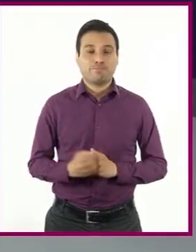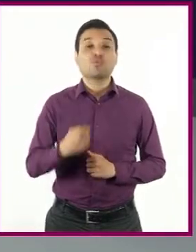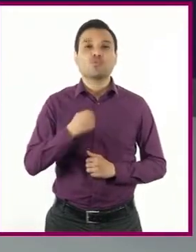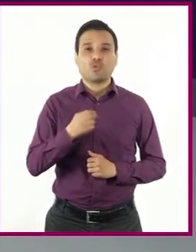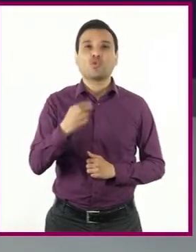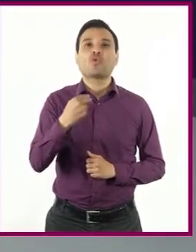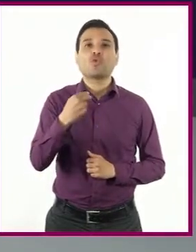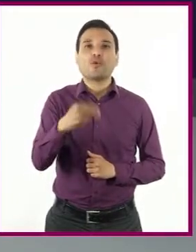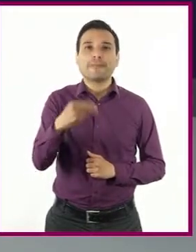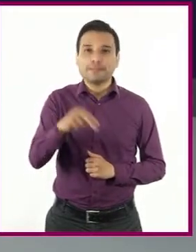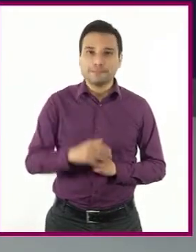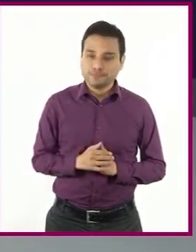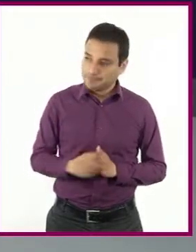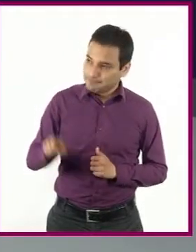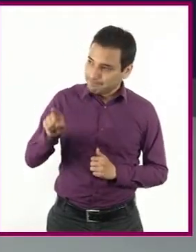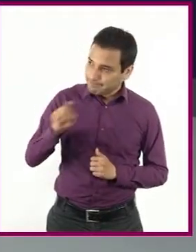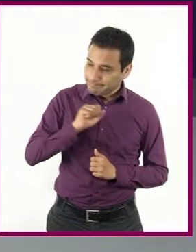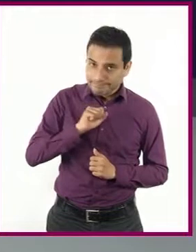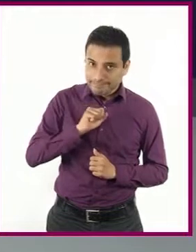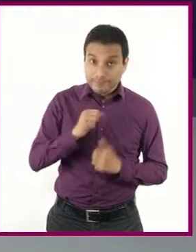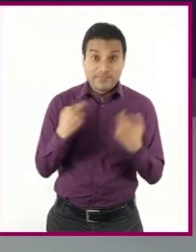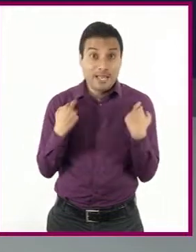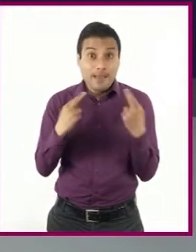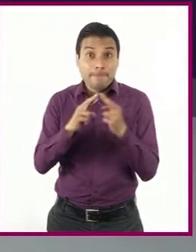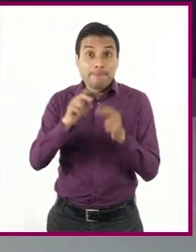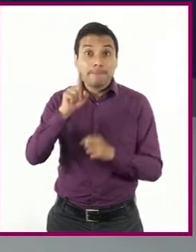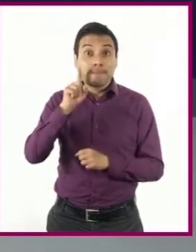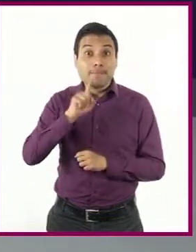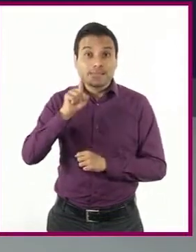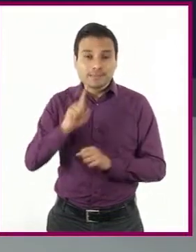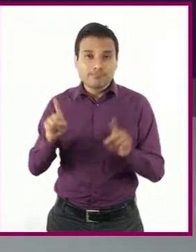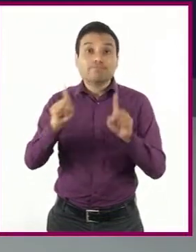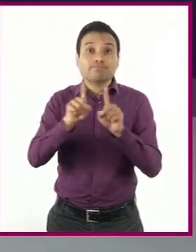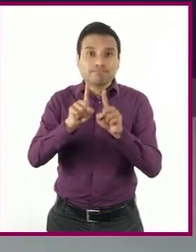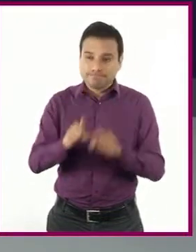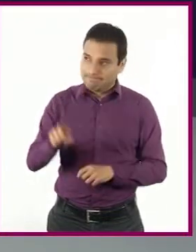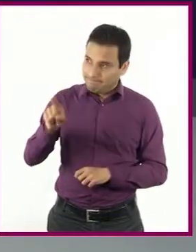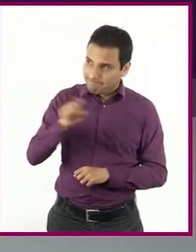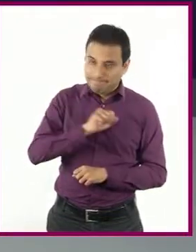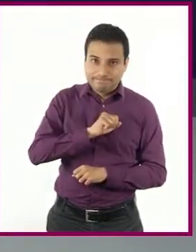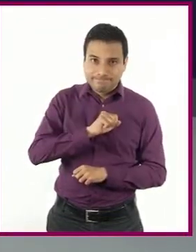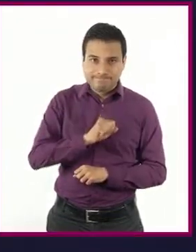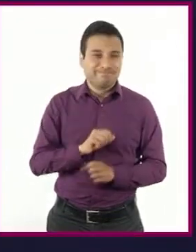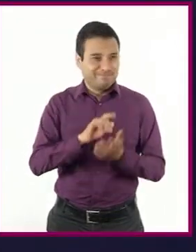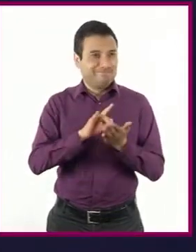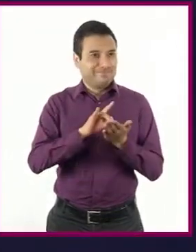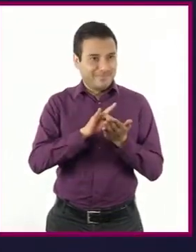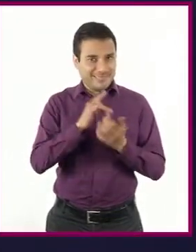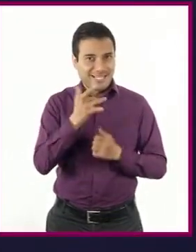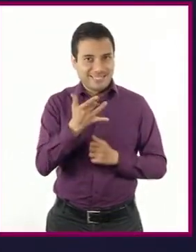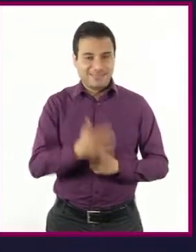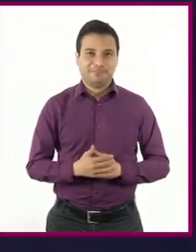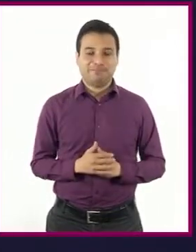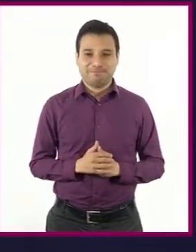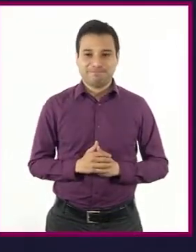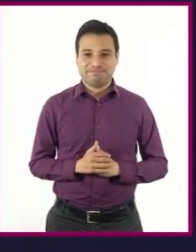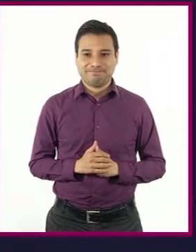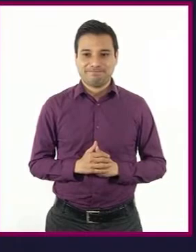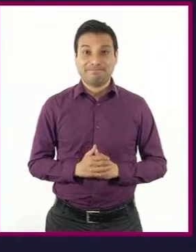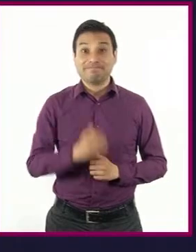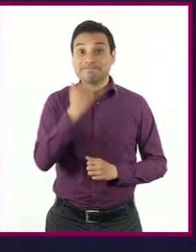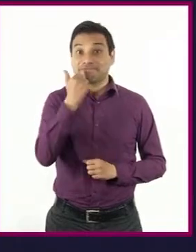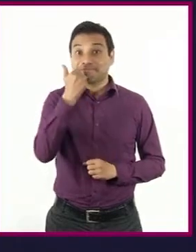Leslie Mendívil y en esta sesión le doy la bienvenida a la profesora Concepción Díaz. Muchas gracias, Leslie.